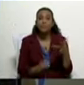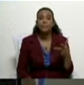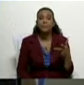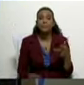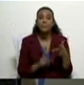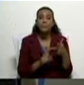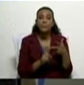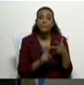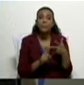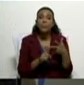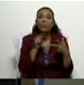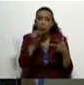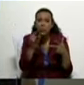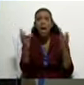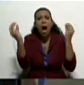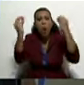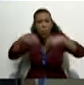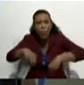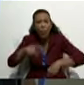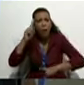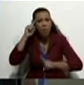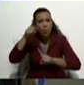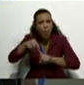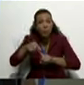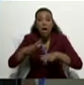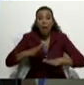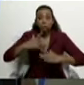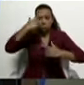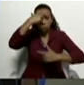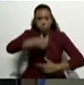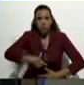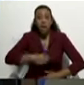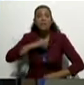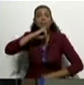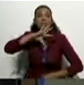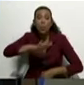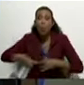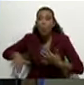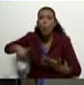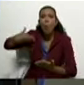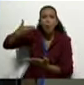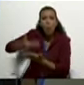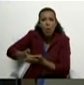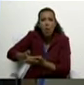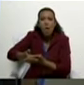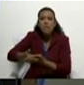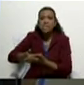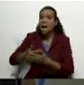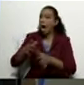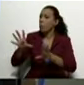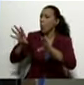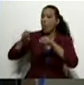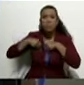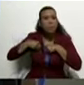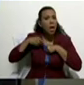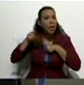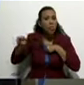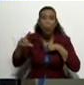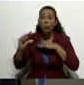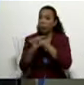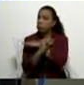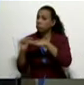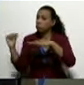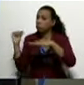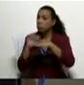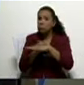Tercero, ¿está usted de acuerdo con la posición histórica de Venezuela de no reconocer la jurisdicción